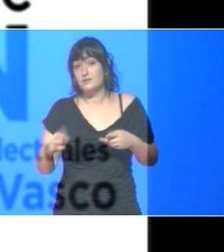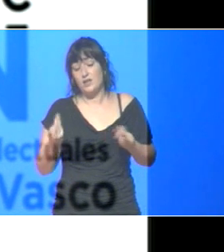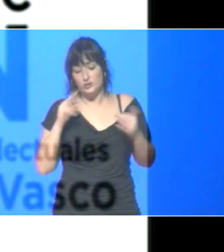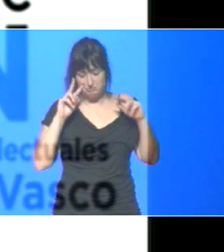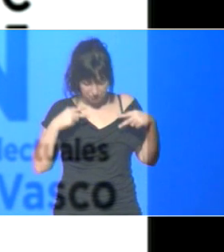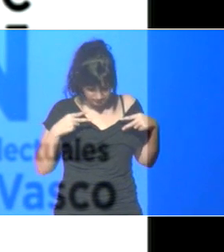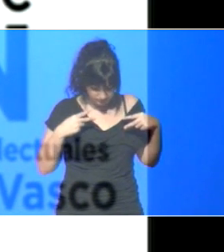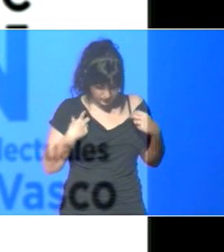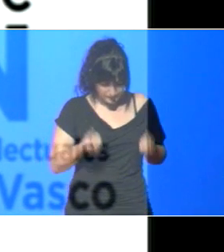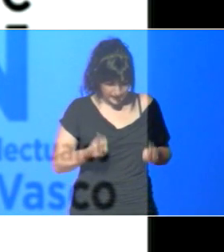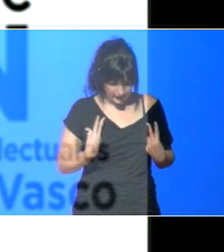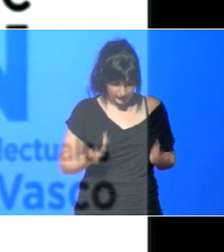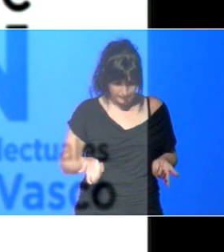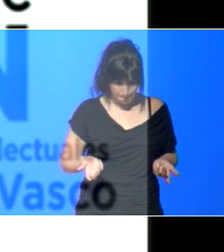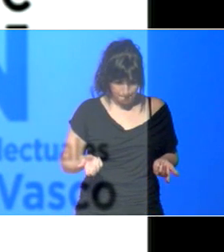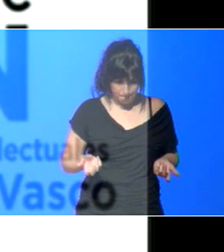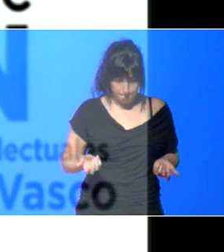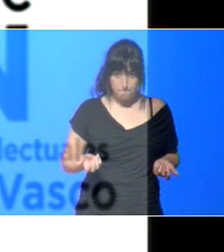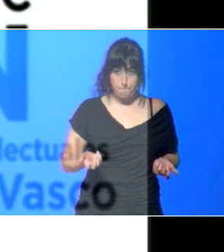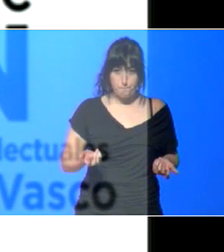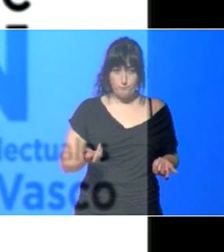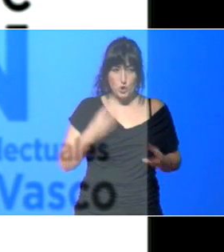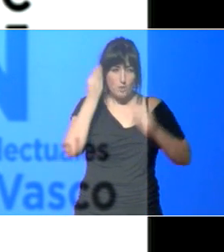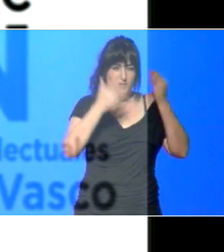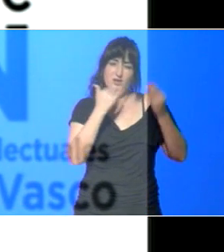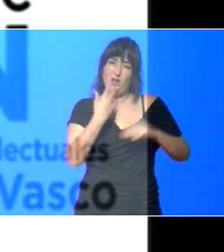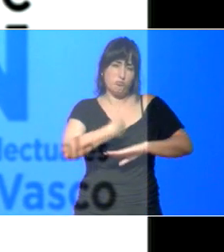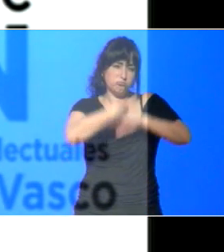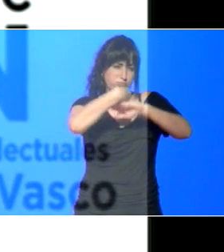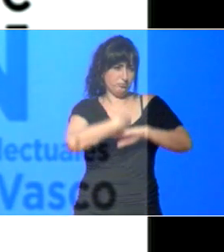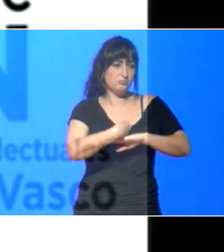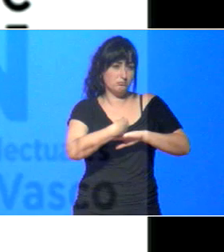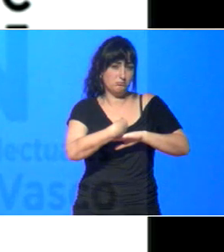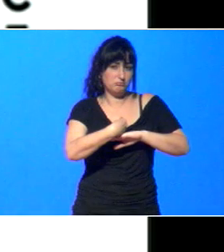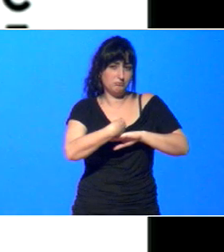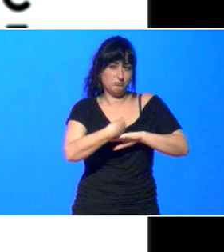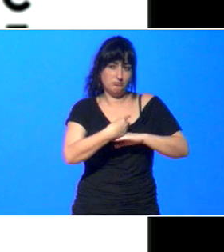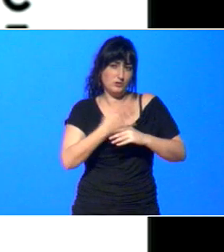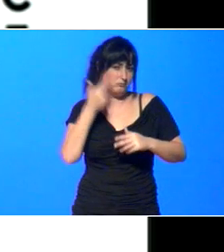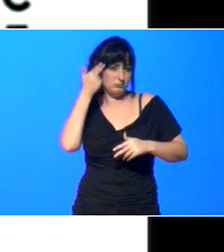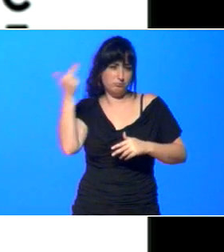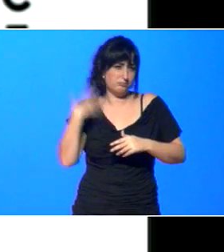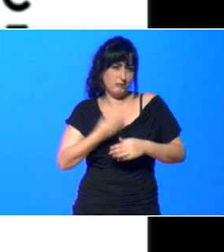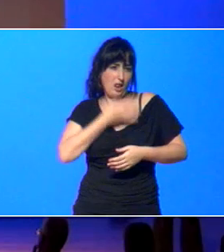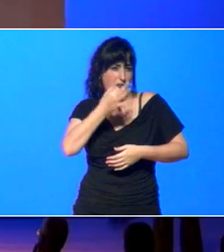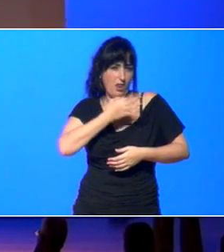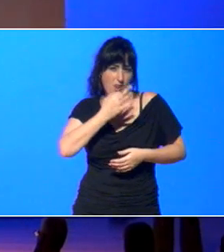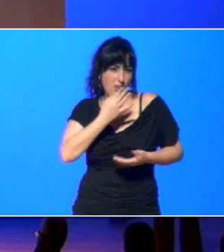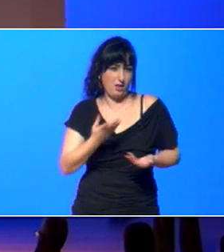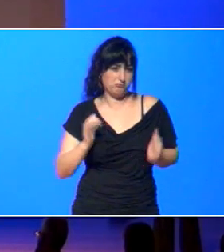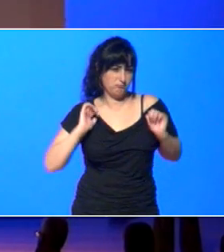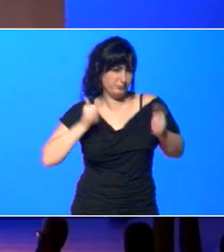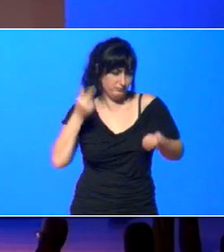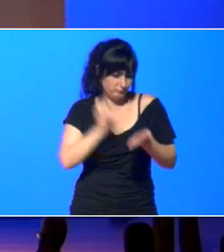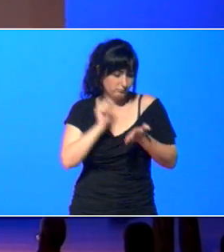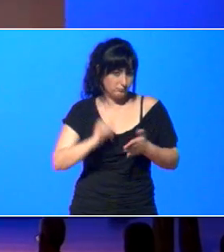existencia. Creo que es algo que estamos obligados, ¿no?, a coger el toro por los cuernos desde el primer momento.